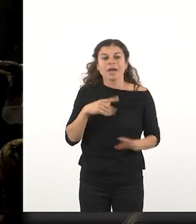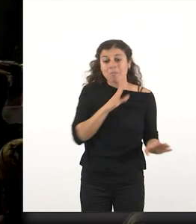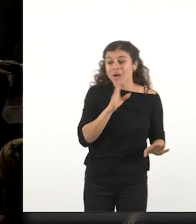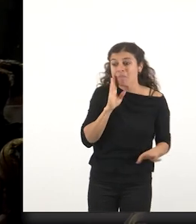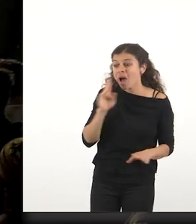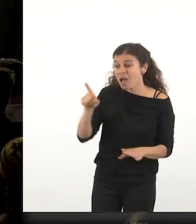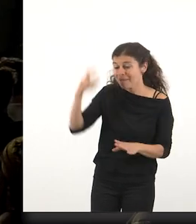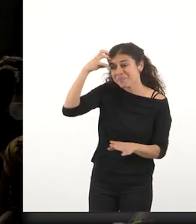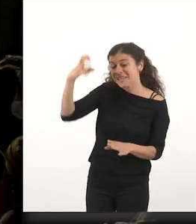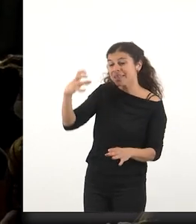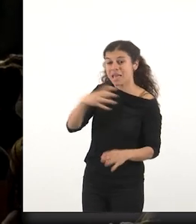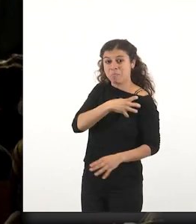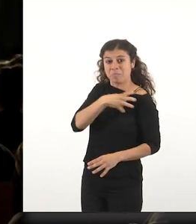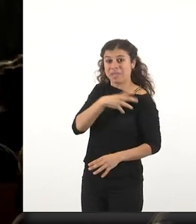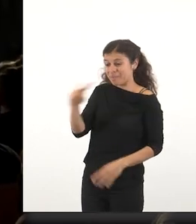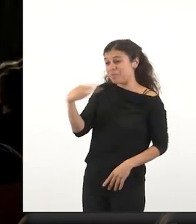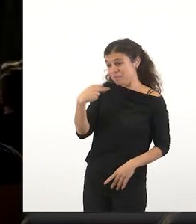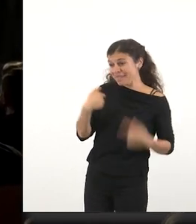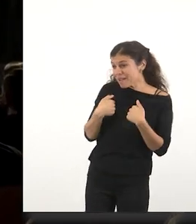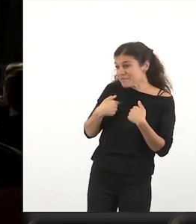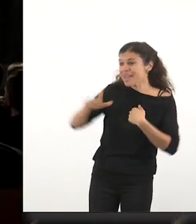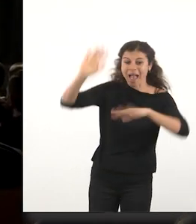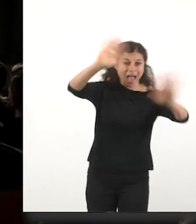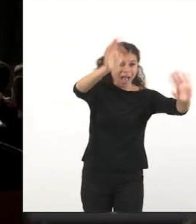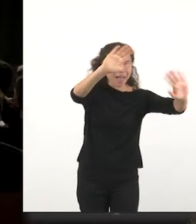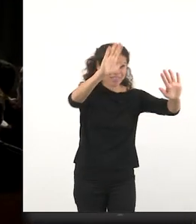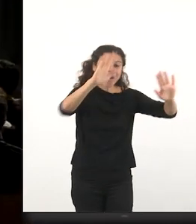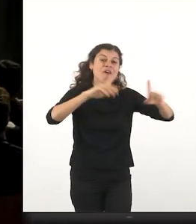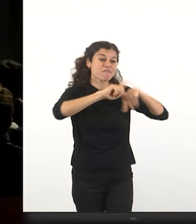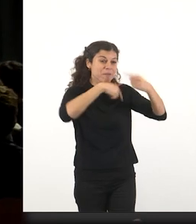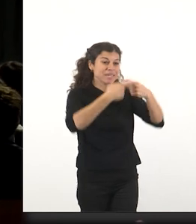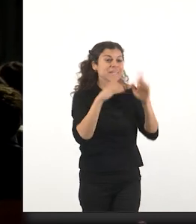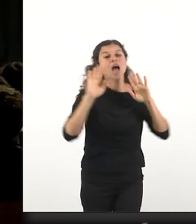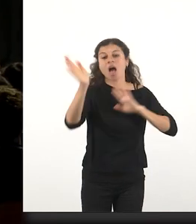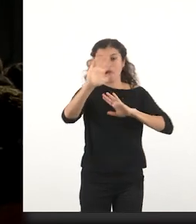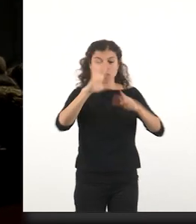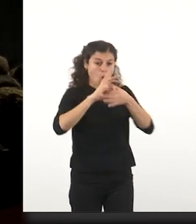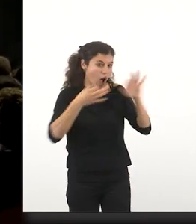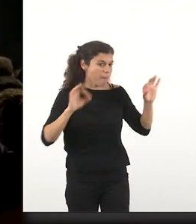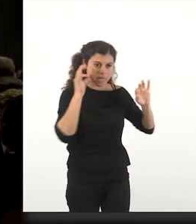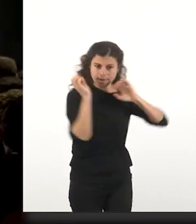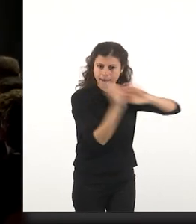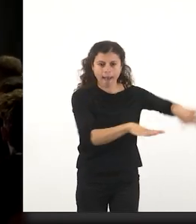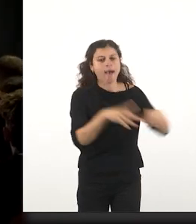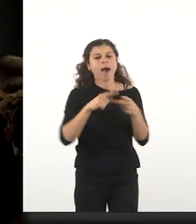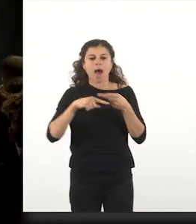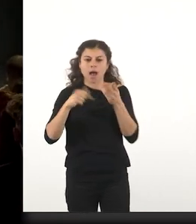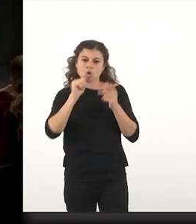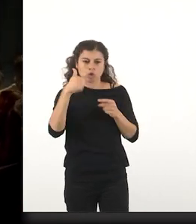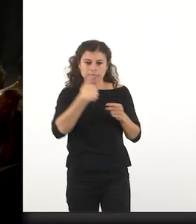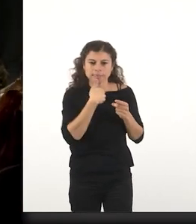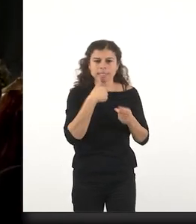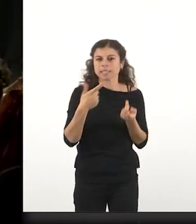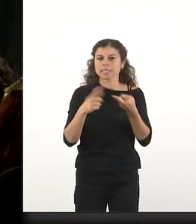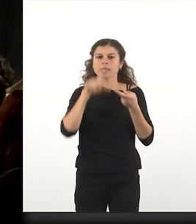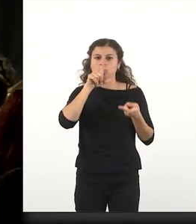no a ella. Toma, adiós a mi familia, a mi ropa, a mis amigas, sobre todo a mis amigos hombres, a mi contraseña del Facebook, del Twitter, del WhatsApp, del Instagram,